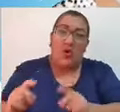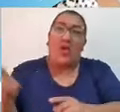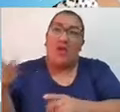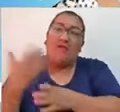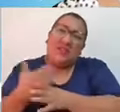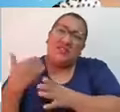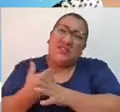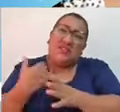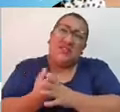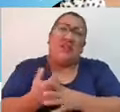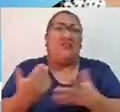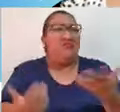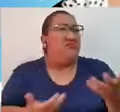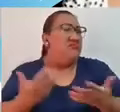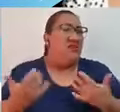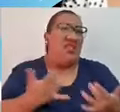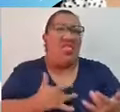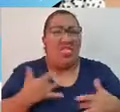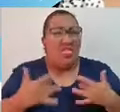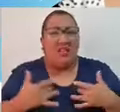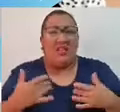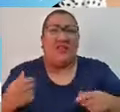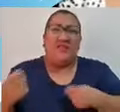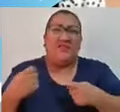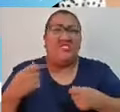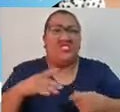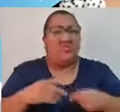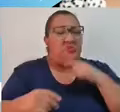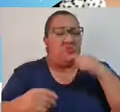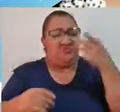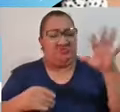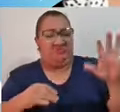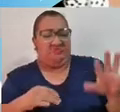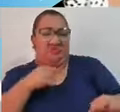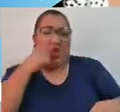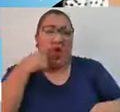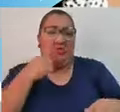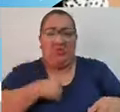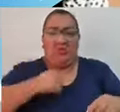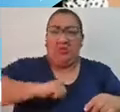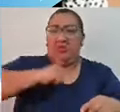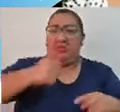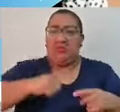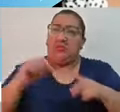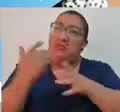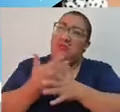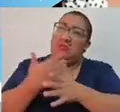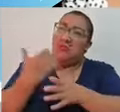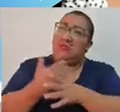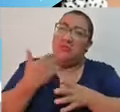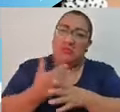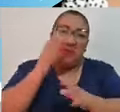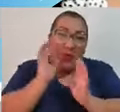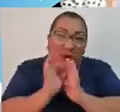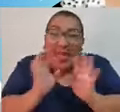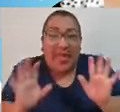malos tratos como la conducta sexista, que es reforzar estereotipos y quizás